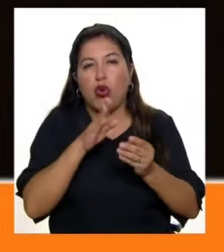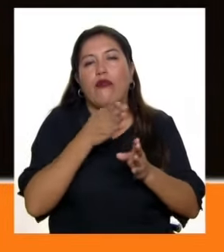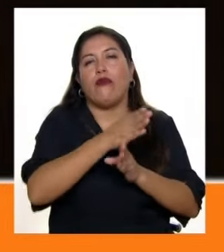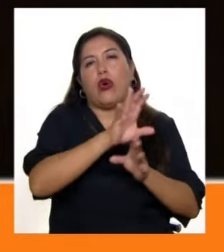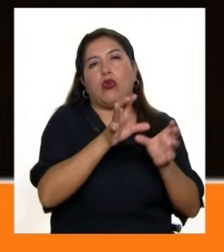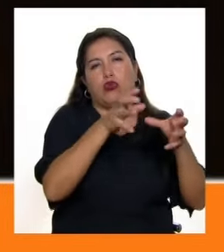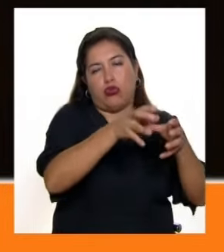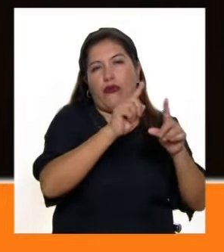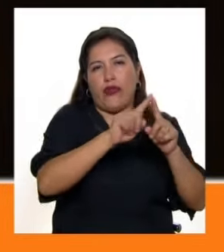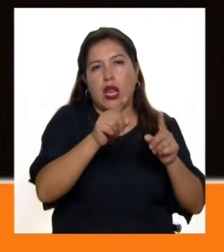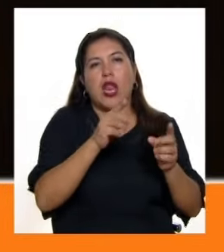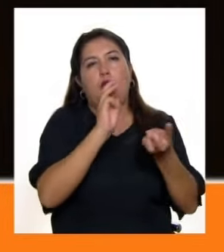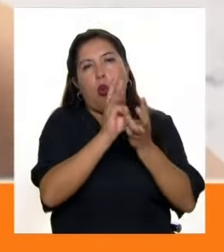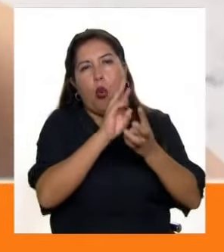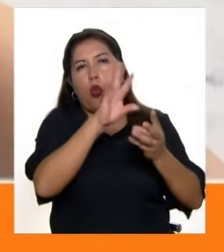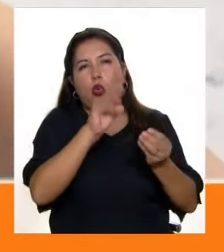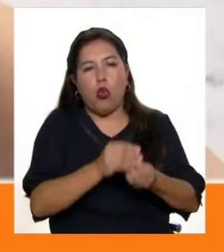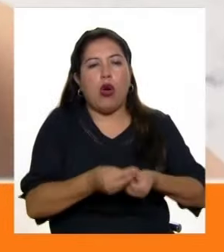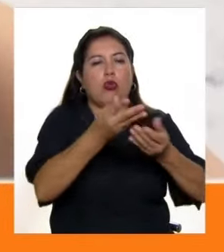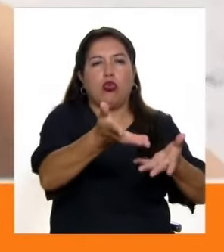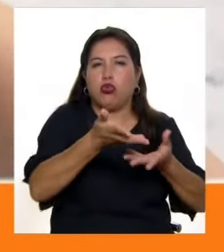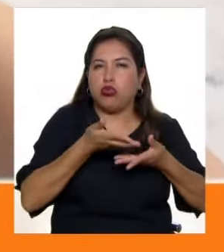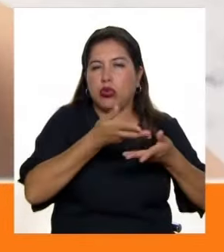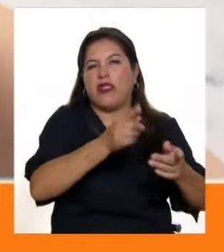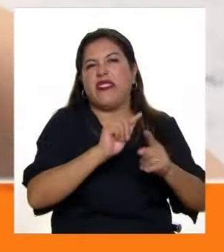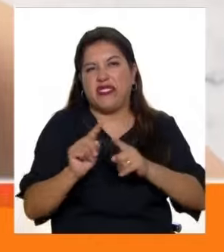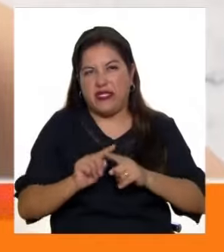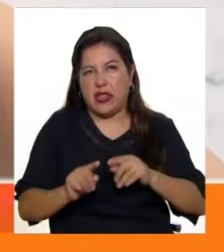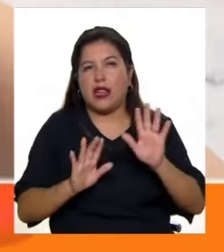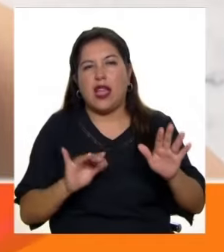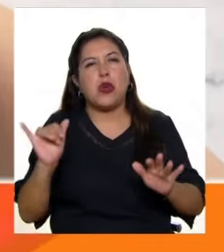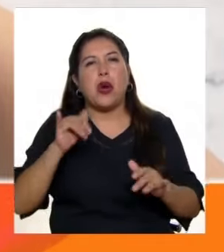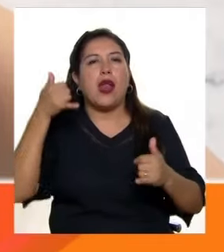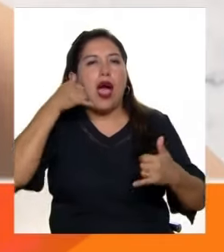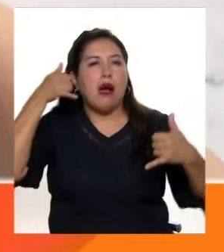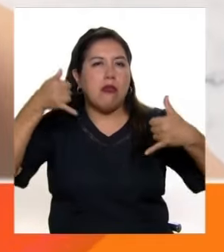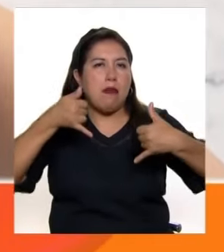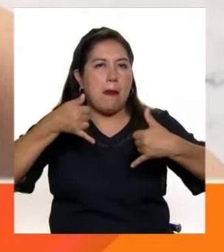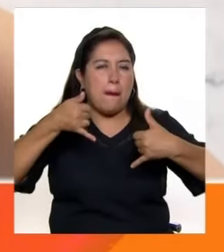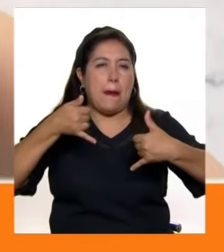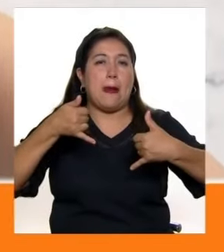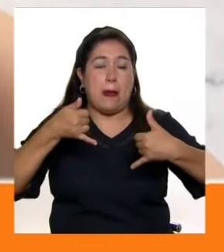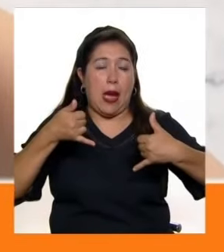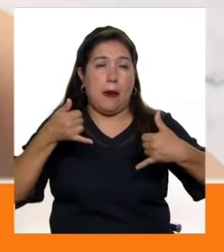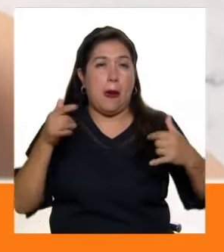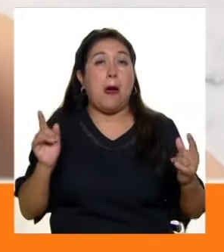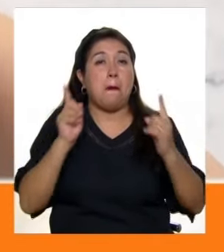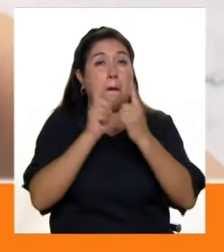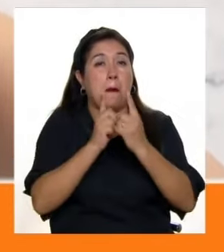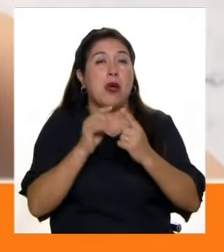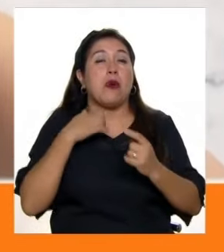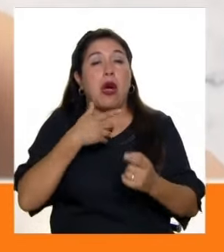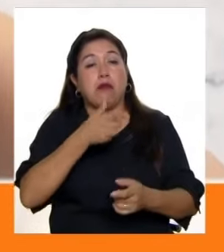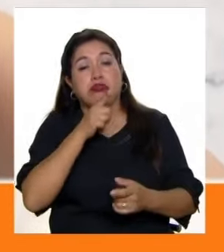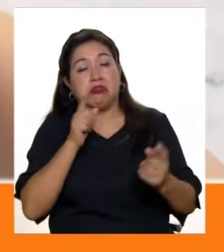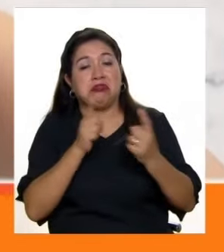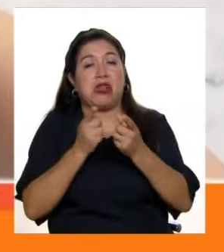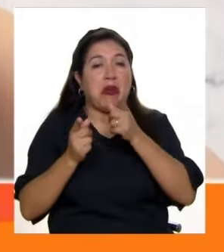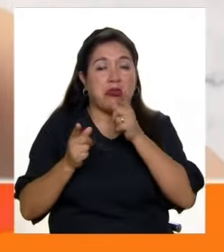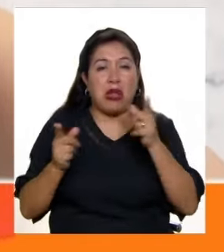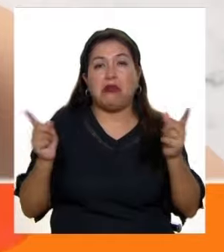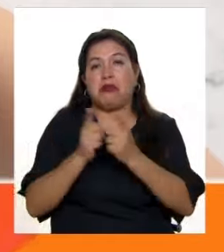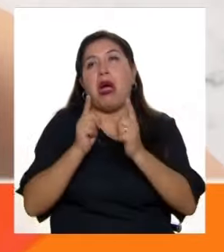al final, la transacción, la entrega, todo, es como que hablas por teléfono y quedas para encontrarte con un amigo para ir a tomar unos tragos, ¿no? Igualito, pero para recibir